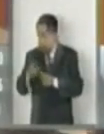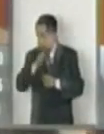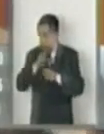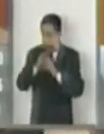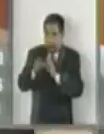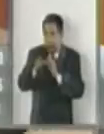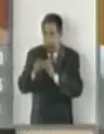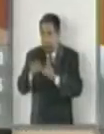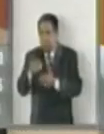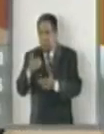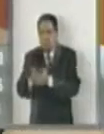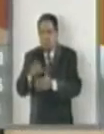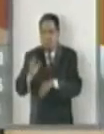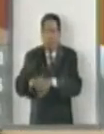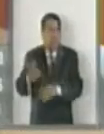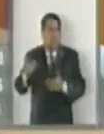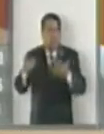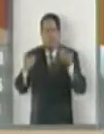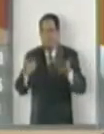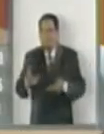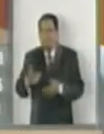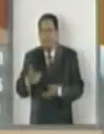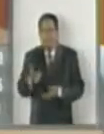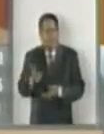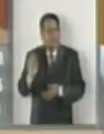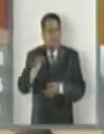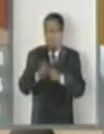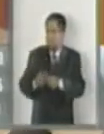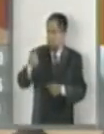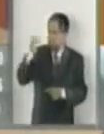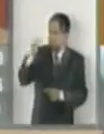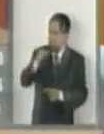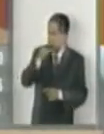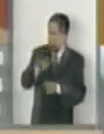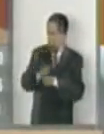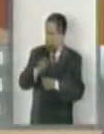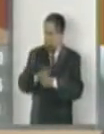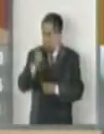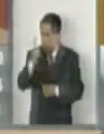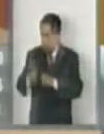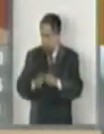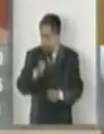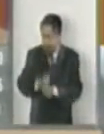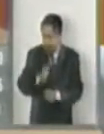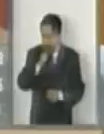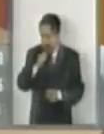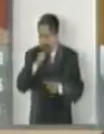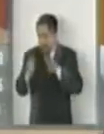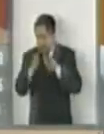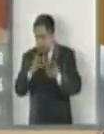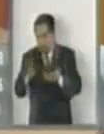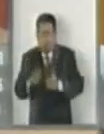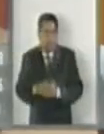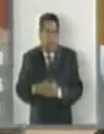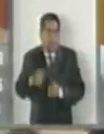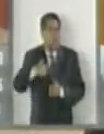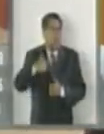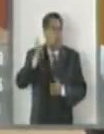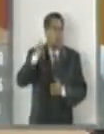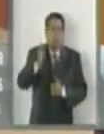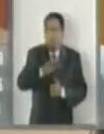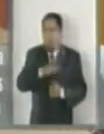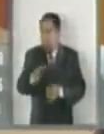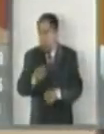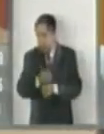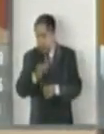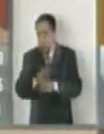requiere mucho más tiempo, como si no hubiera sido suficiente un año para discutirlo. Yo celebro que a estas